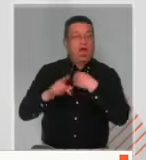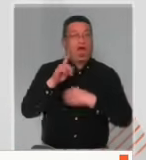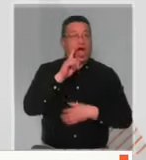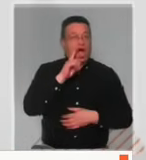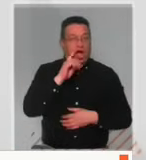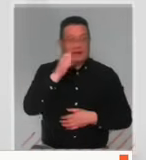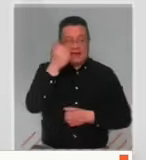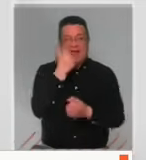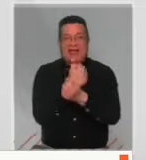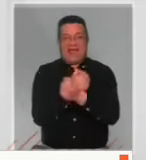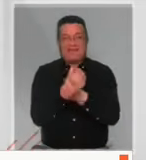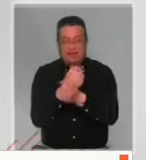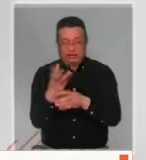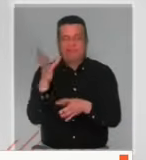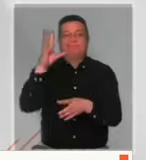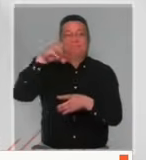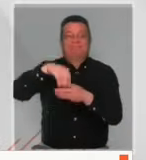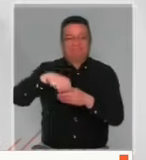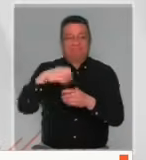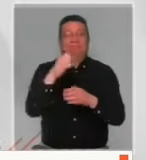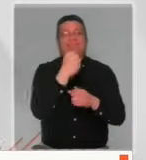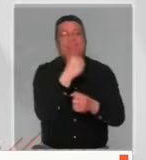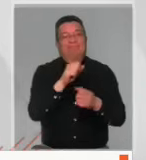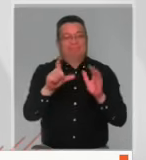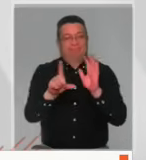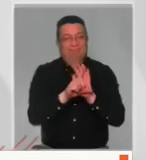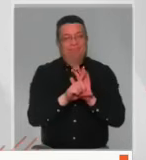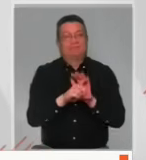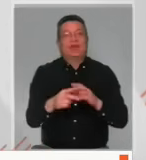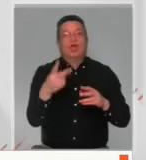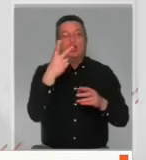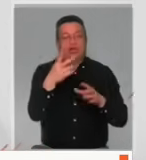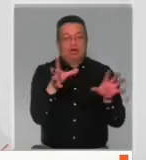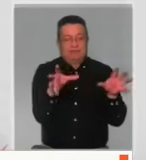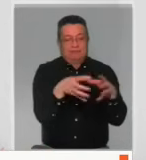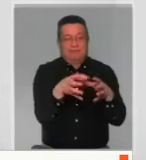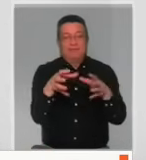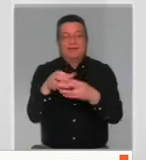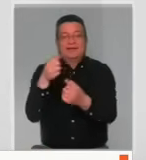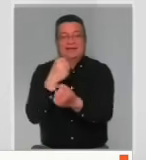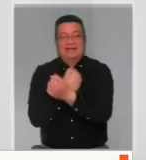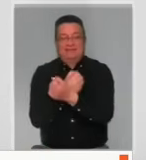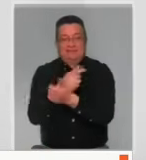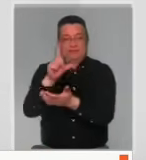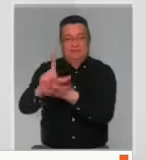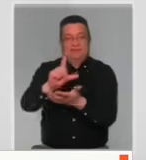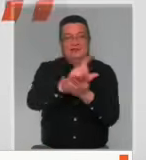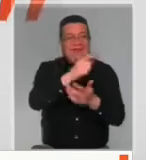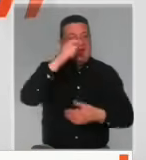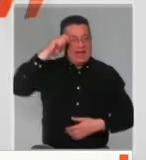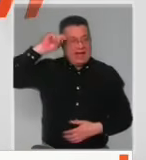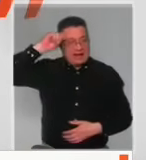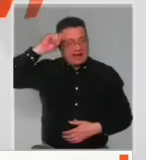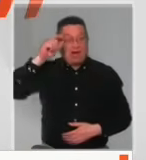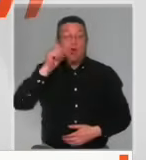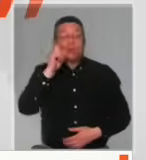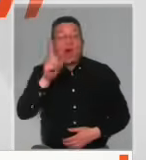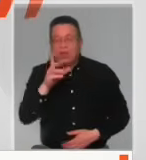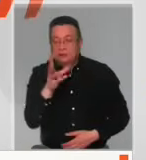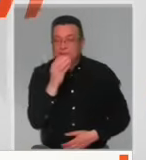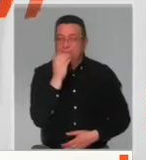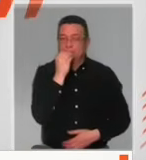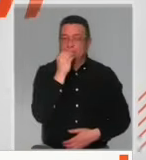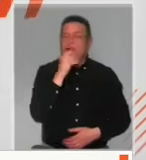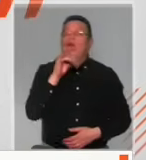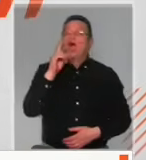de carabineros involucrados en los hechos de dos unidades policiales de Rancagua. No especificó cuáles, pero